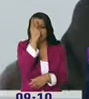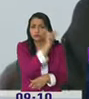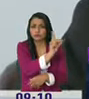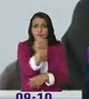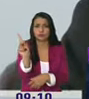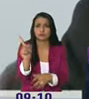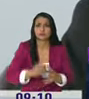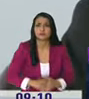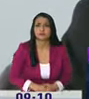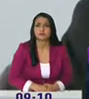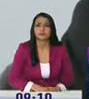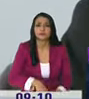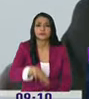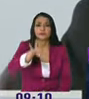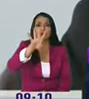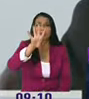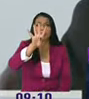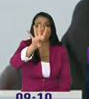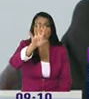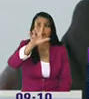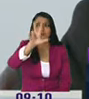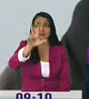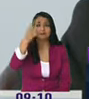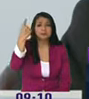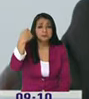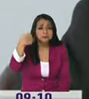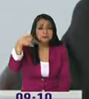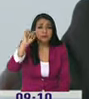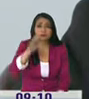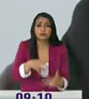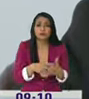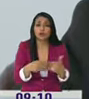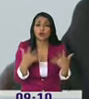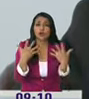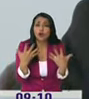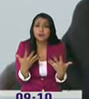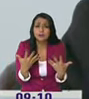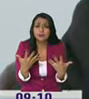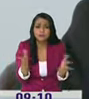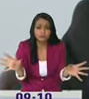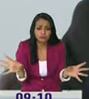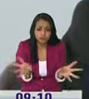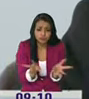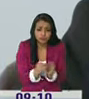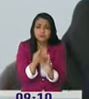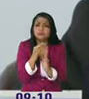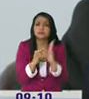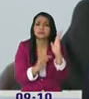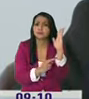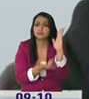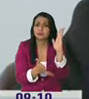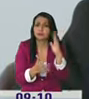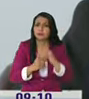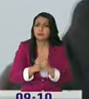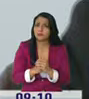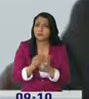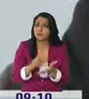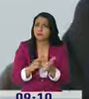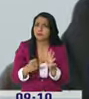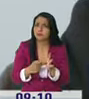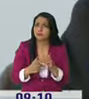que hay 43 millones de dólares de obras que no reúnen estos requisitos